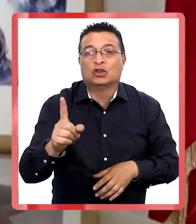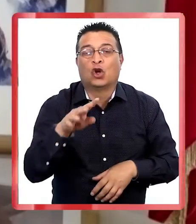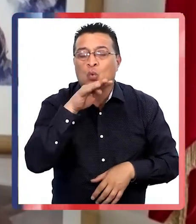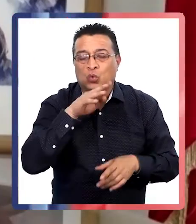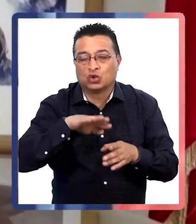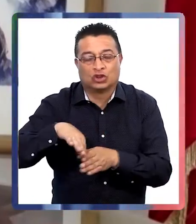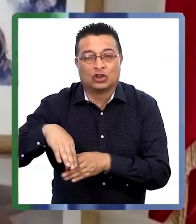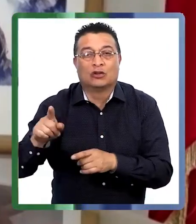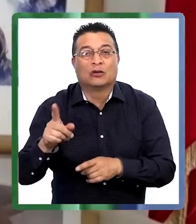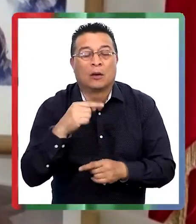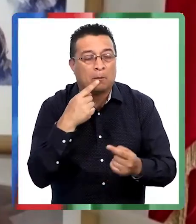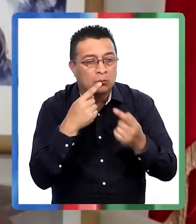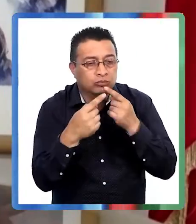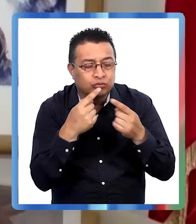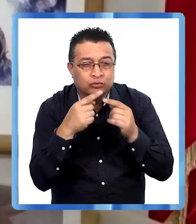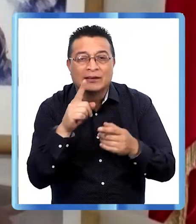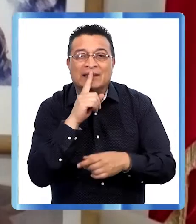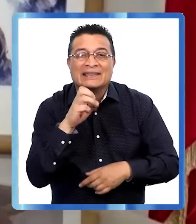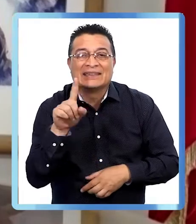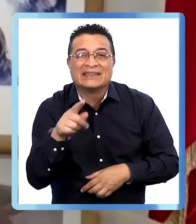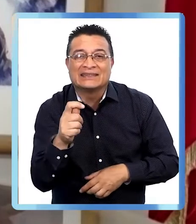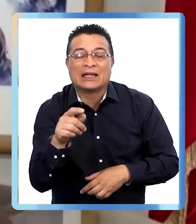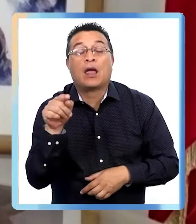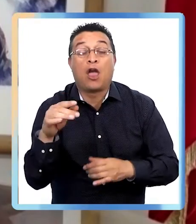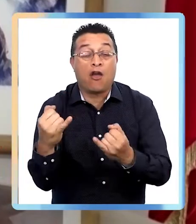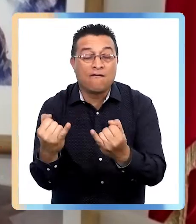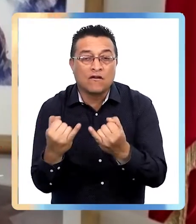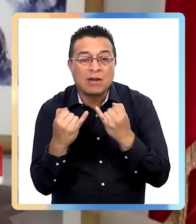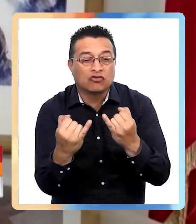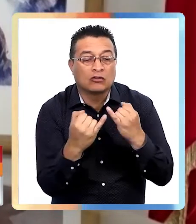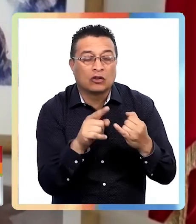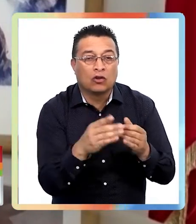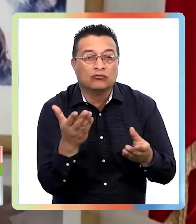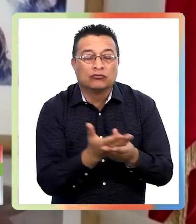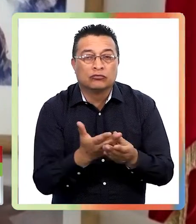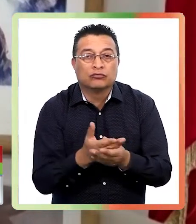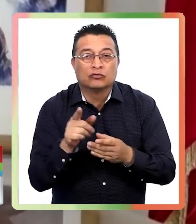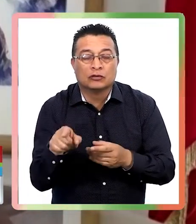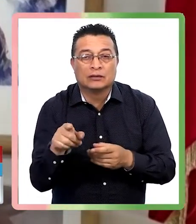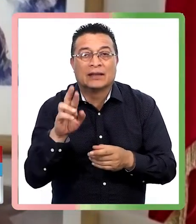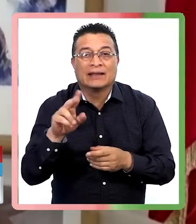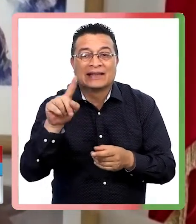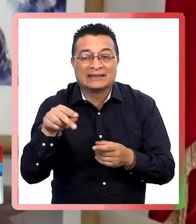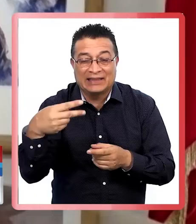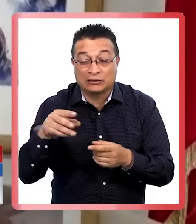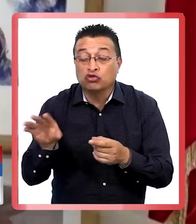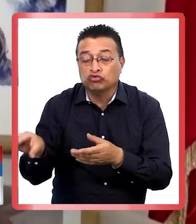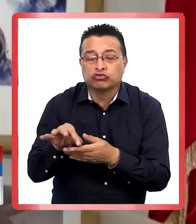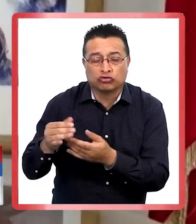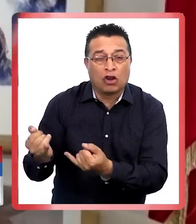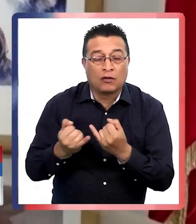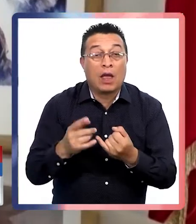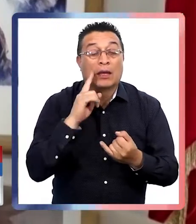hogares, sino que se aplica este test de afluencia que toma información del del registro social de hogares, pero